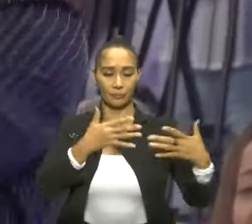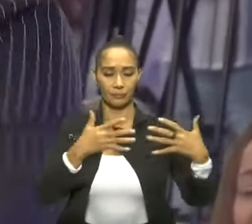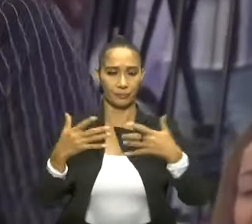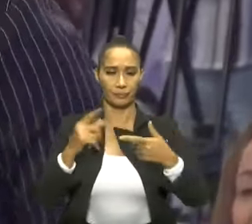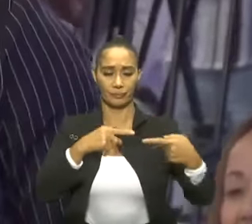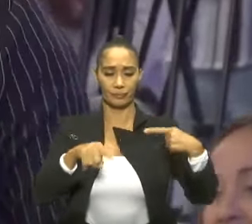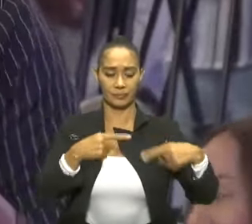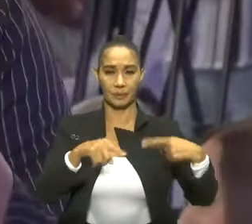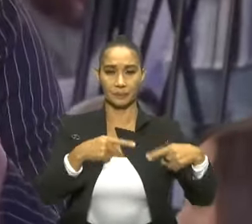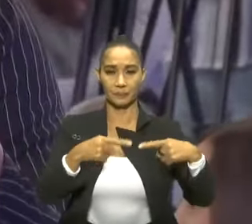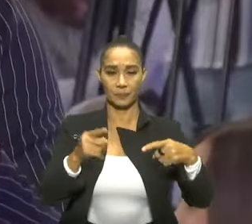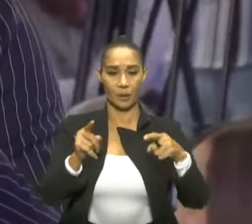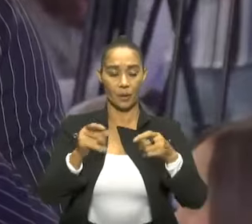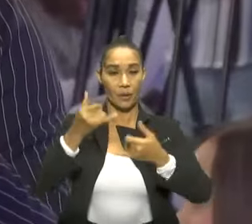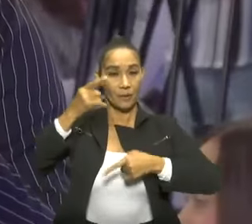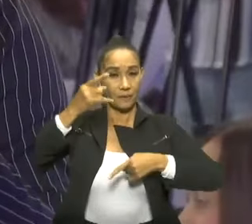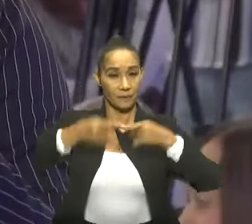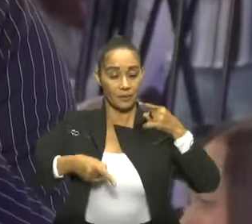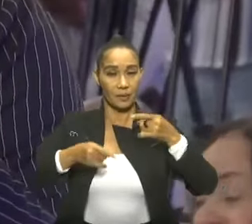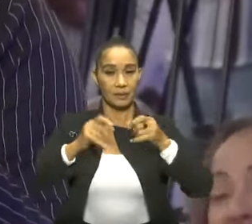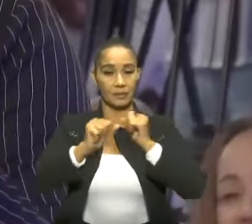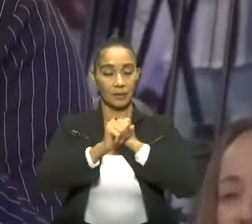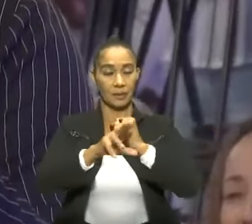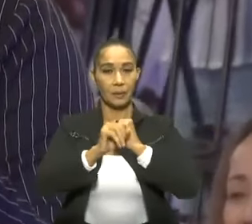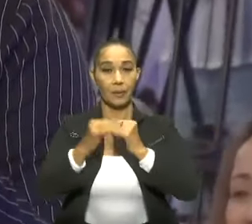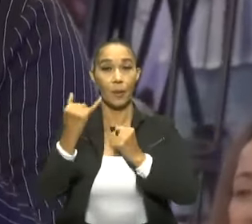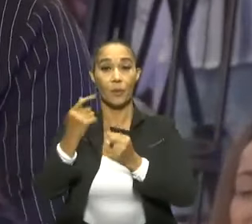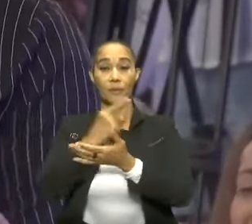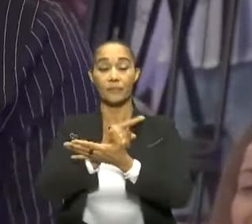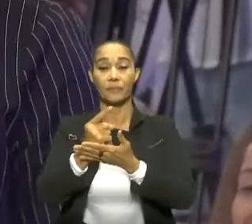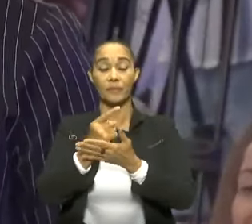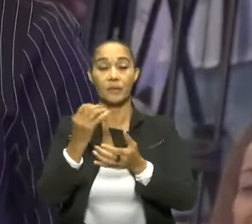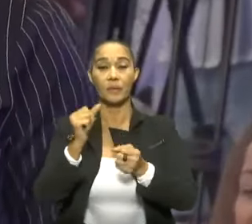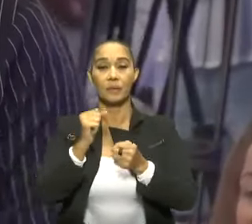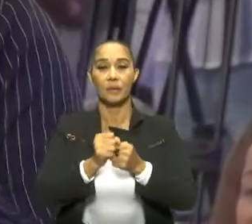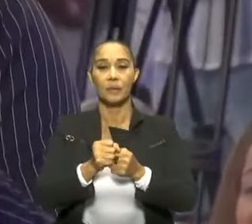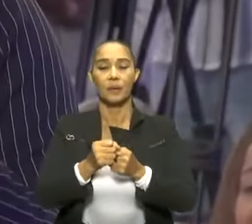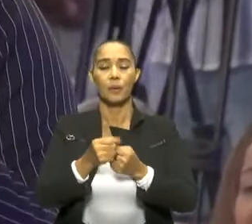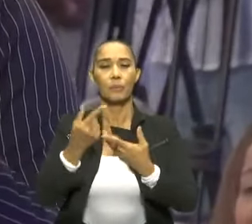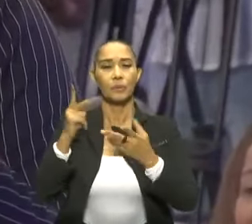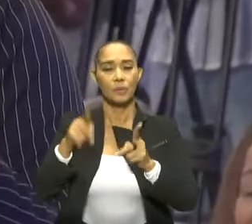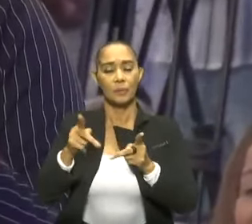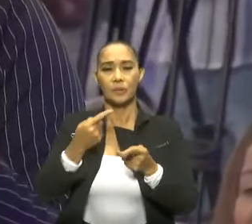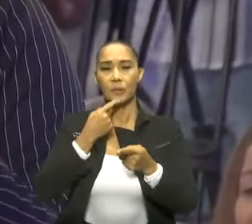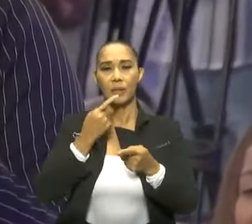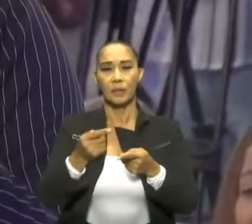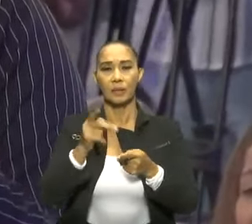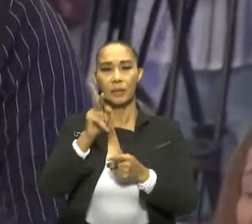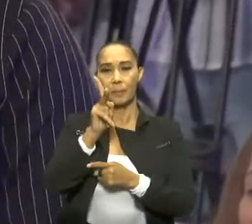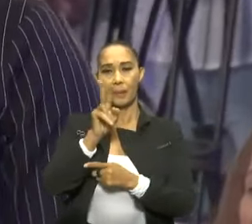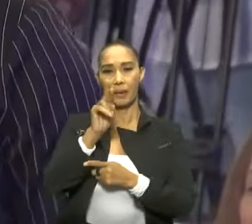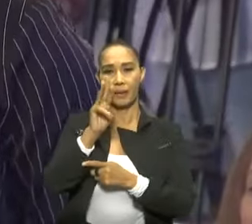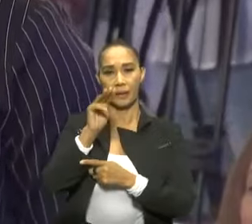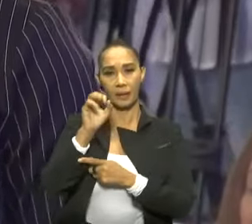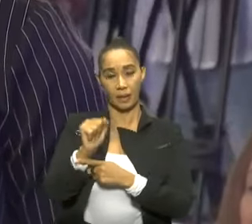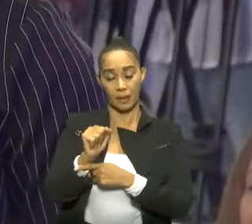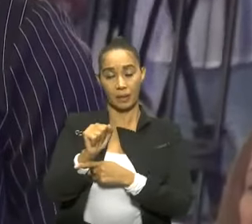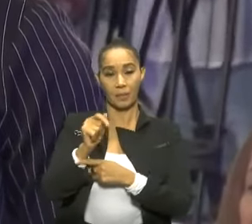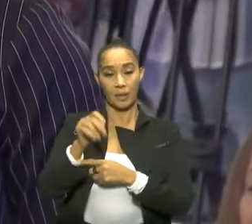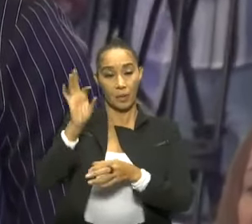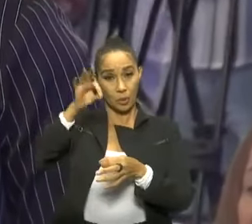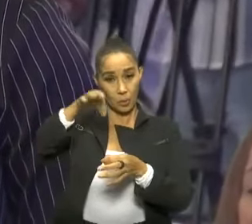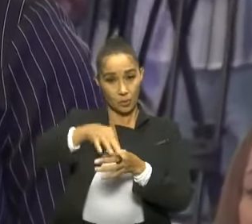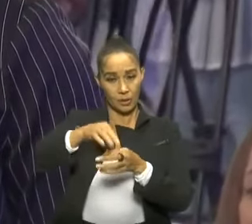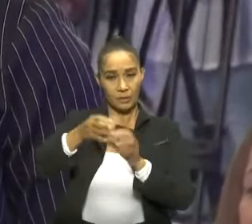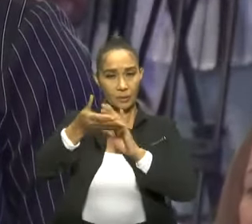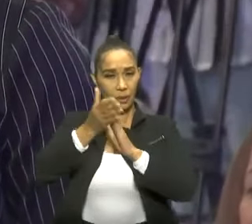cierre de campaña, durante el fin de semana. Muchas personas cuestionan de que el PRM garantice unas